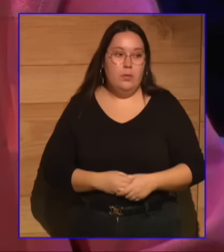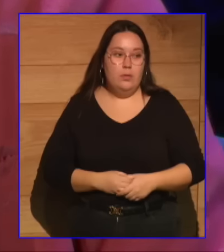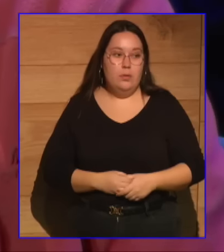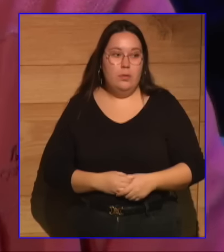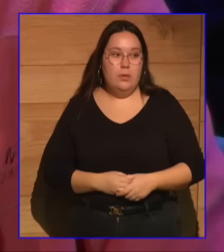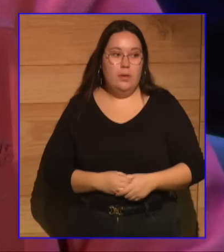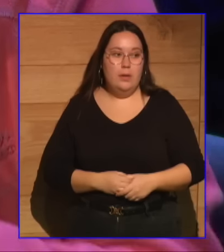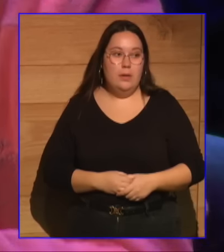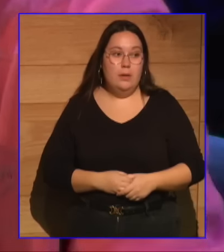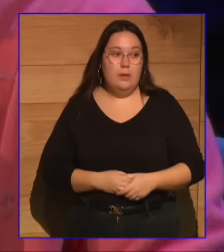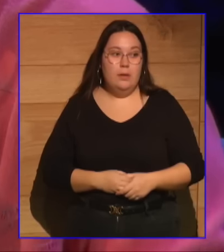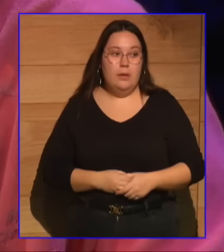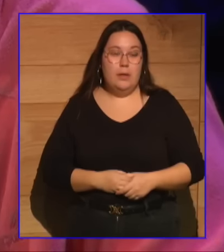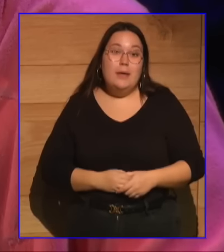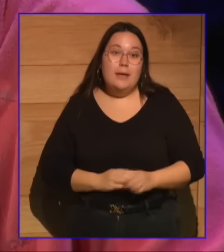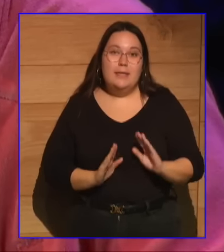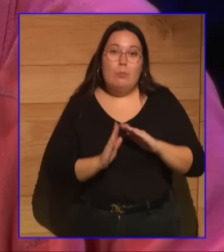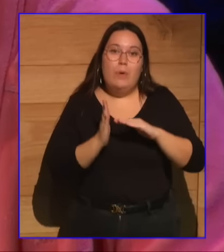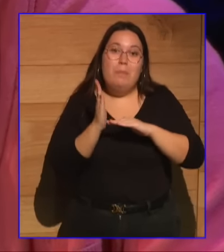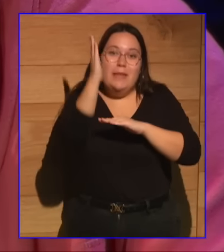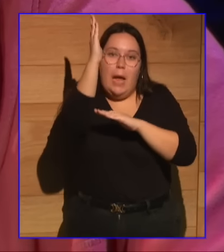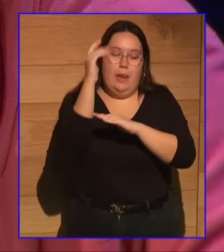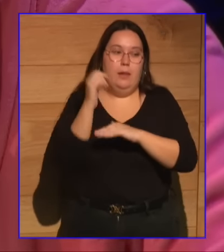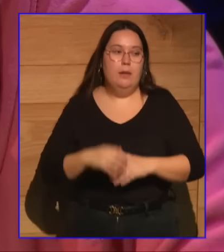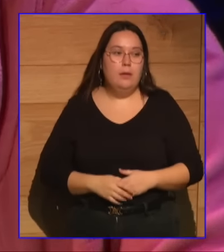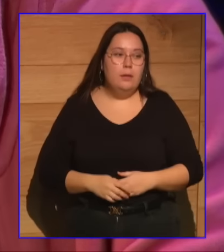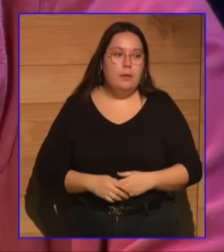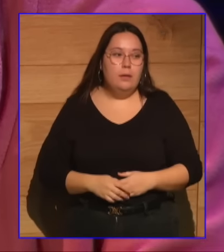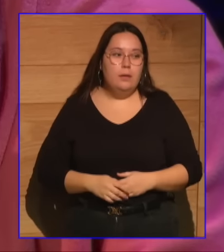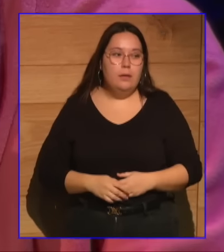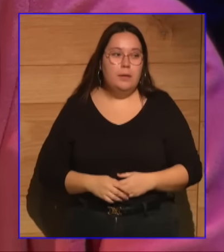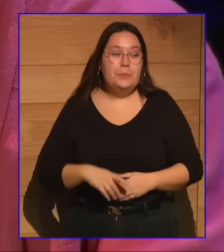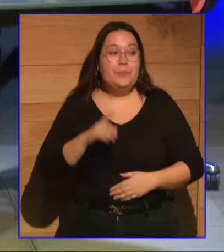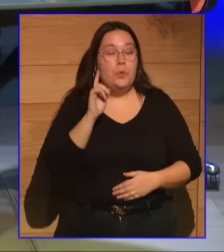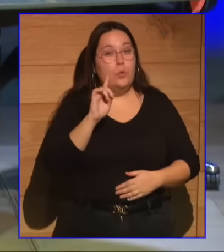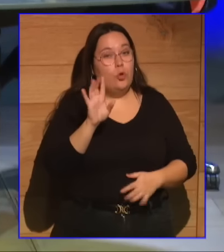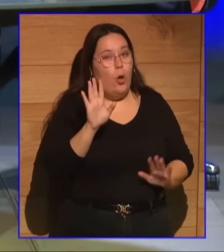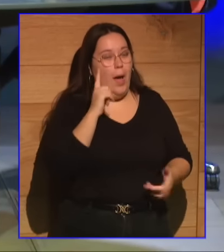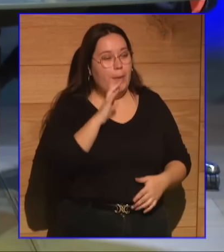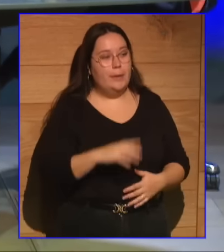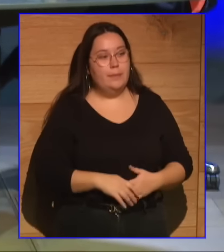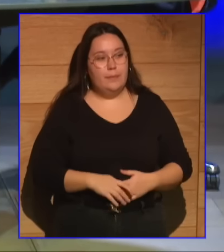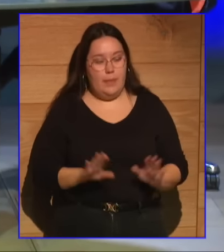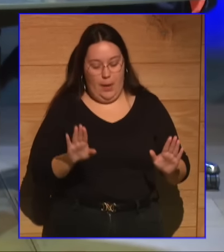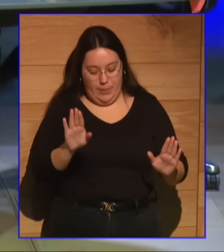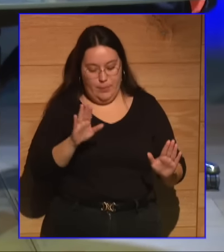persecución vertical. Por el árbol. No sé si está el Cristo donde está allá, o no lo sé, o es del guión, o qué. Pero no, es que todo va a